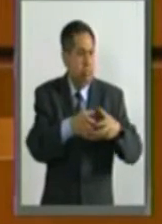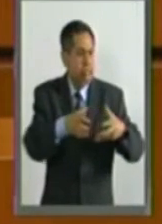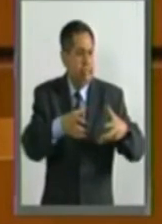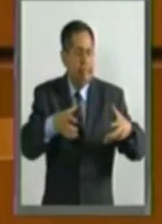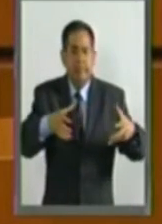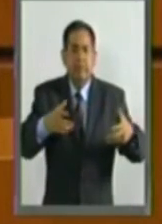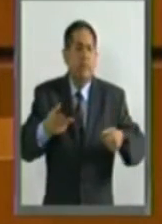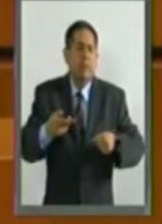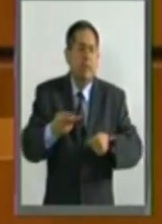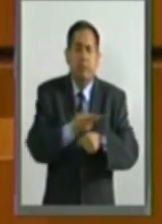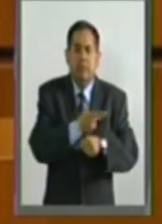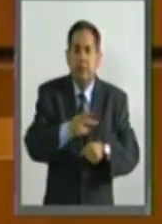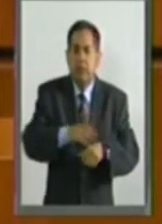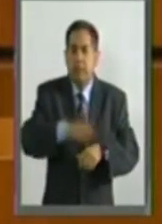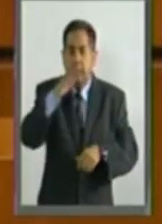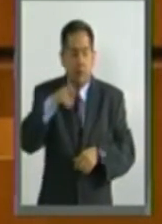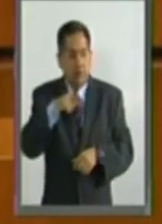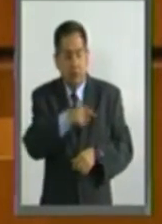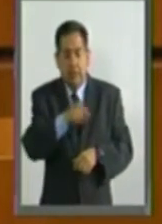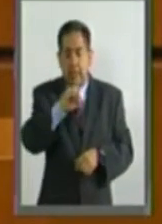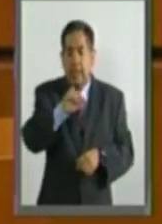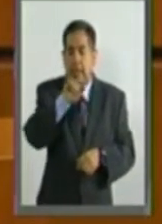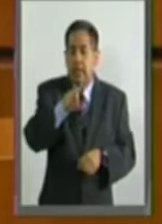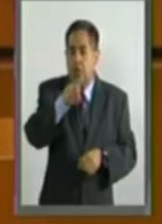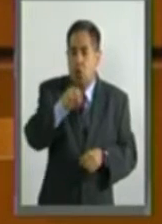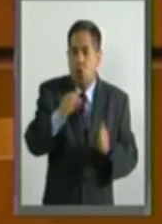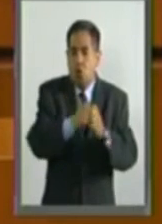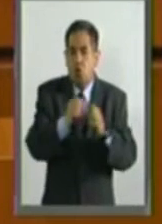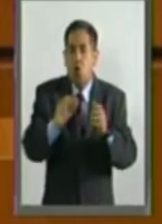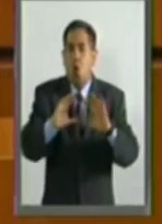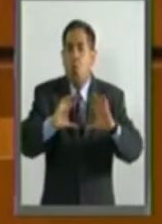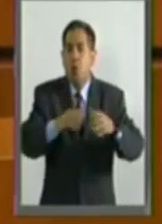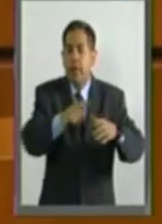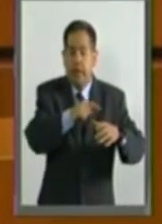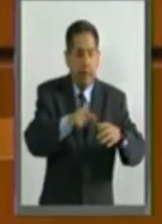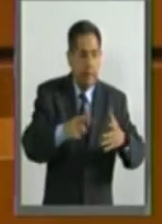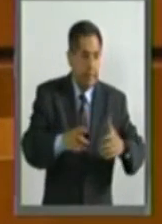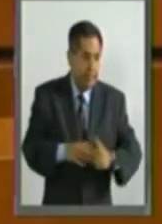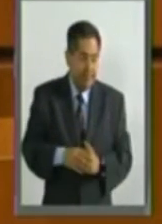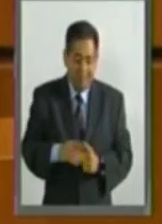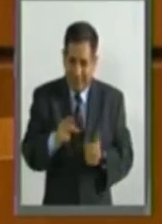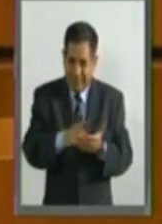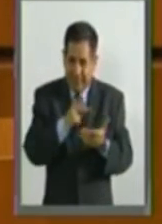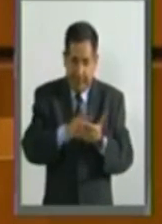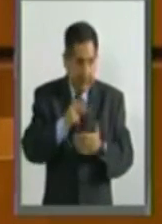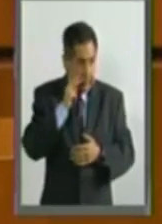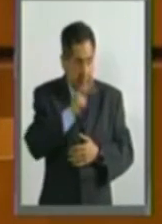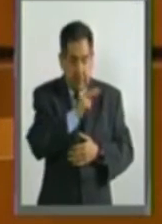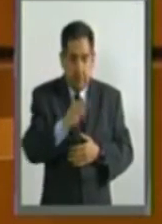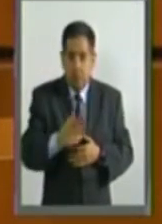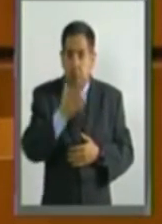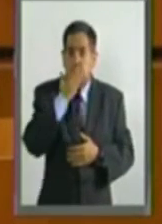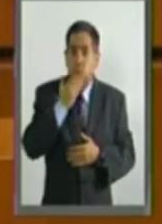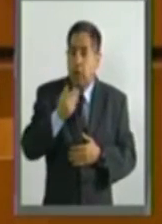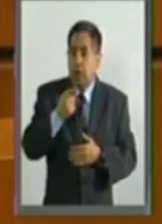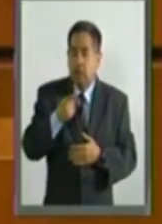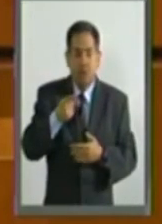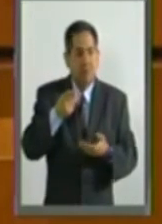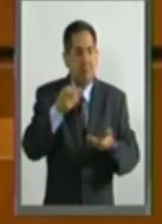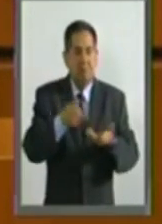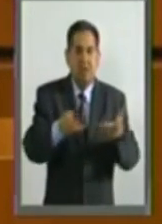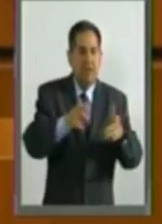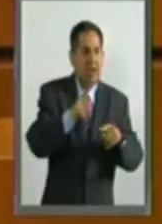la mayor parte son ejidos y comunidades. En muchos de los casos no existen decretos